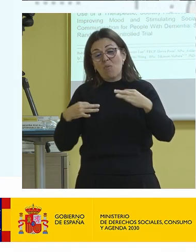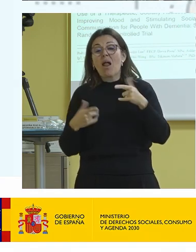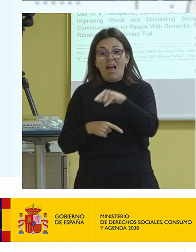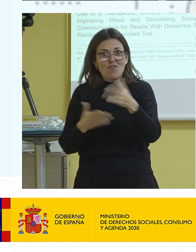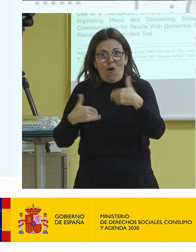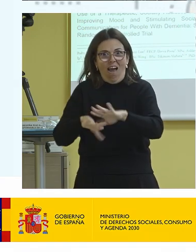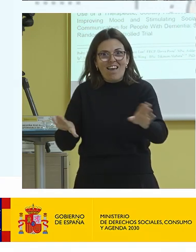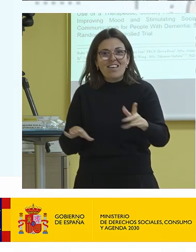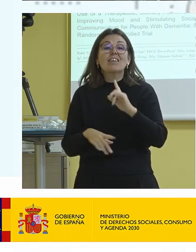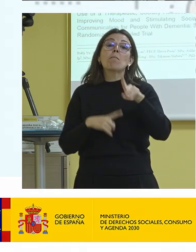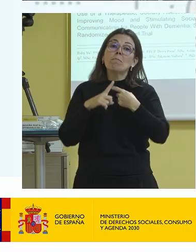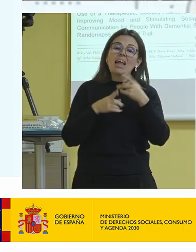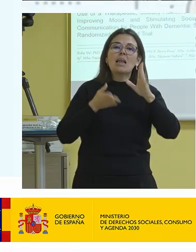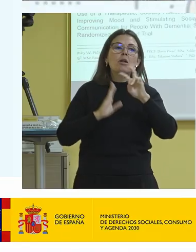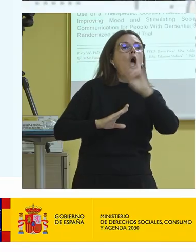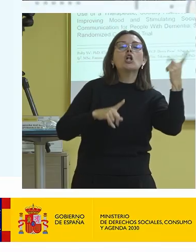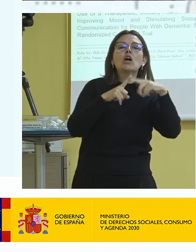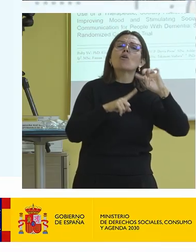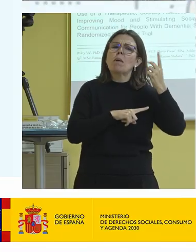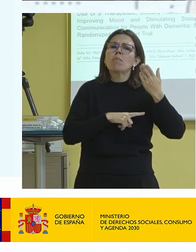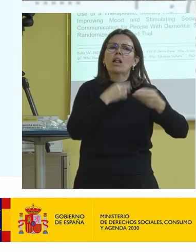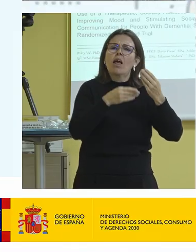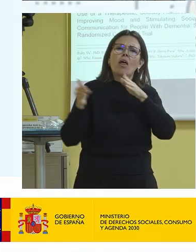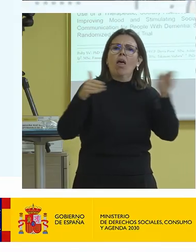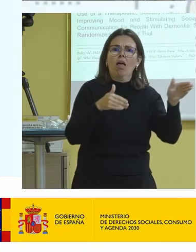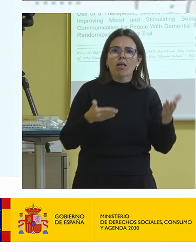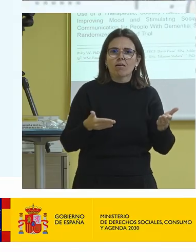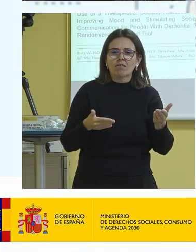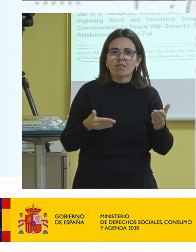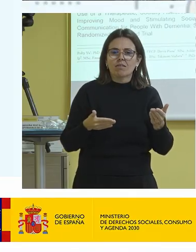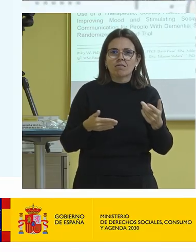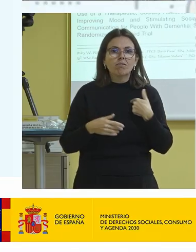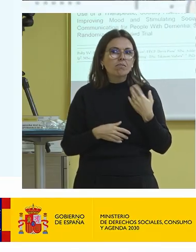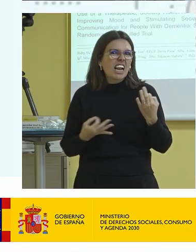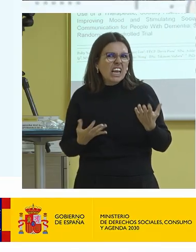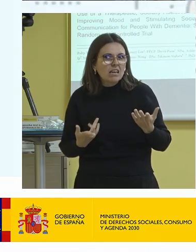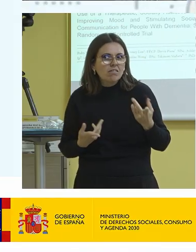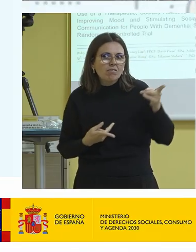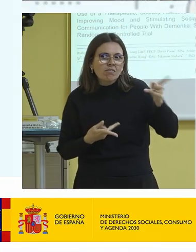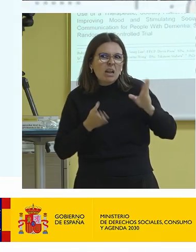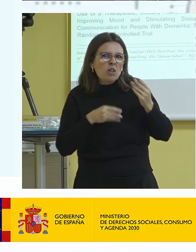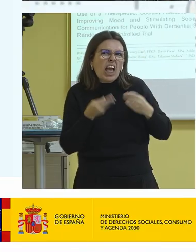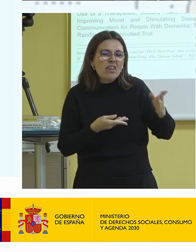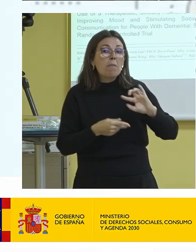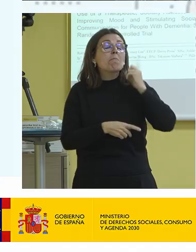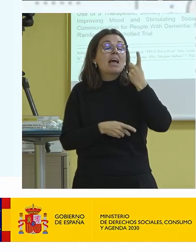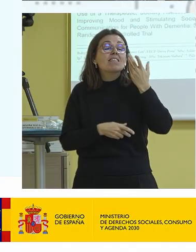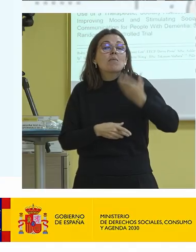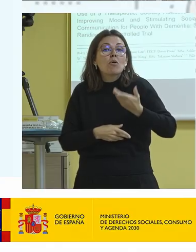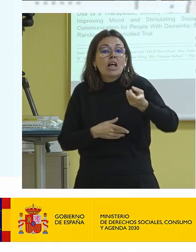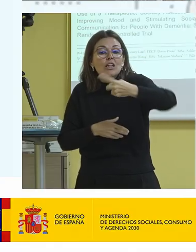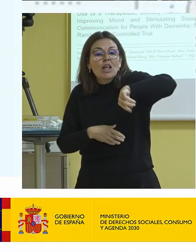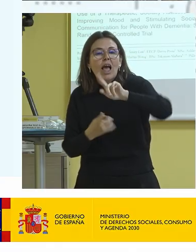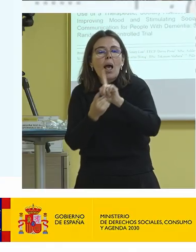¿vale? Y así el terapeuta puede hacer otras cosas más importantes. ¿El qué? O sea, ¿qué es más importante que estar